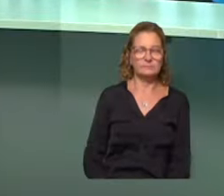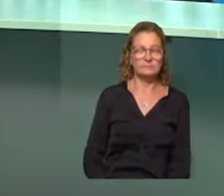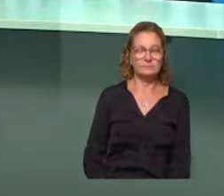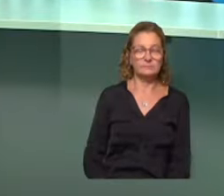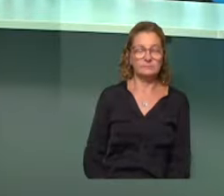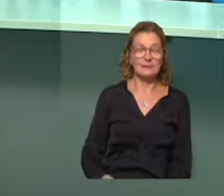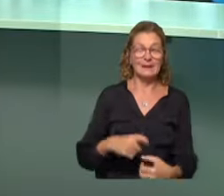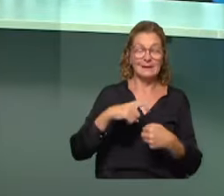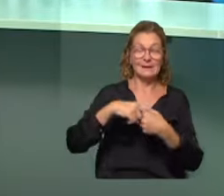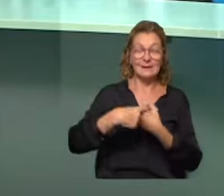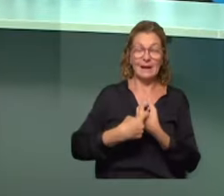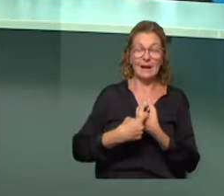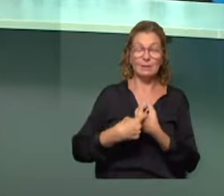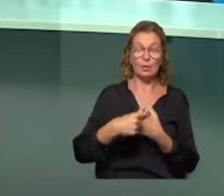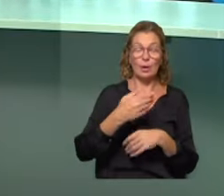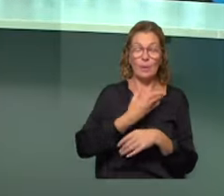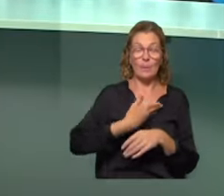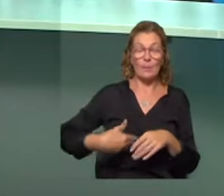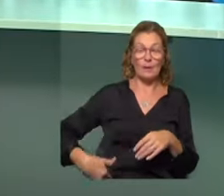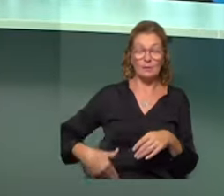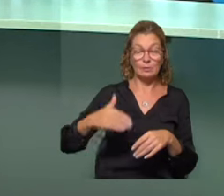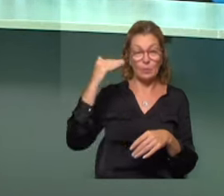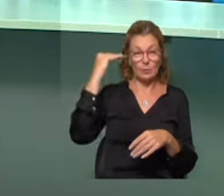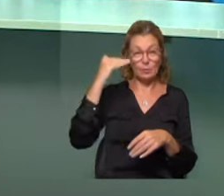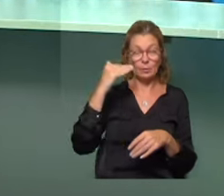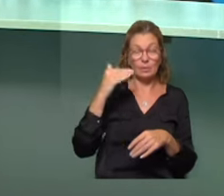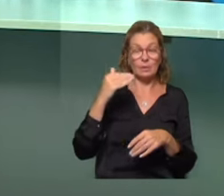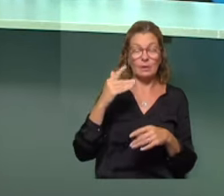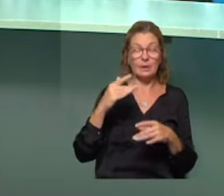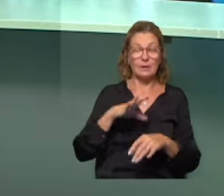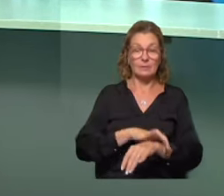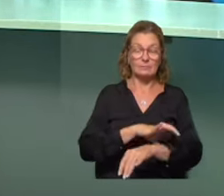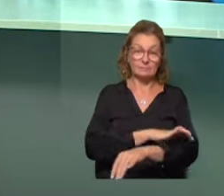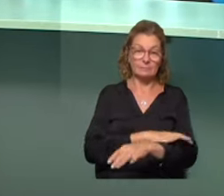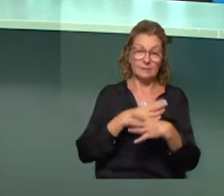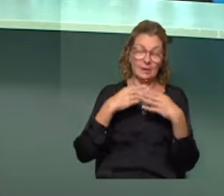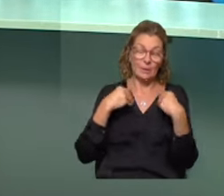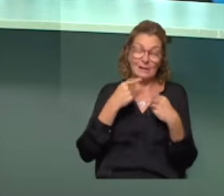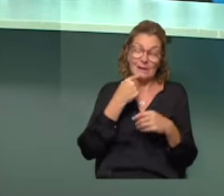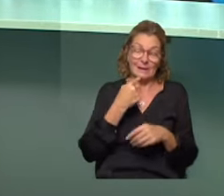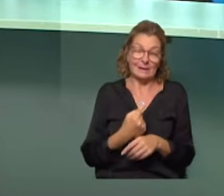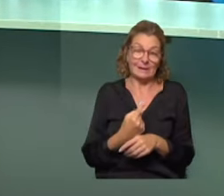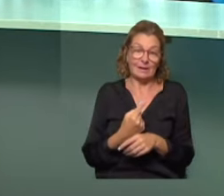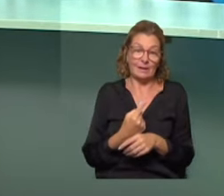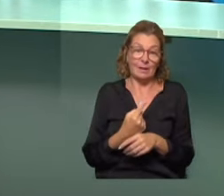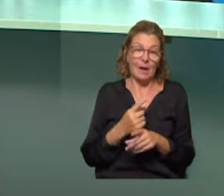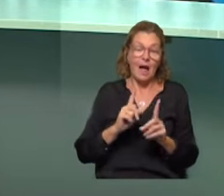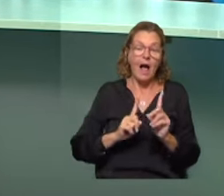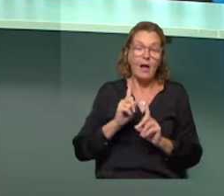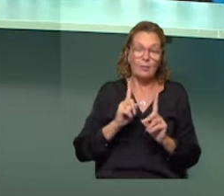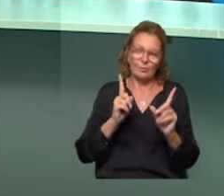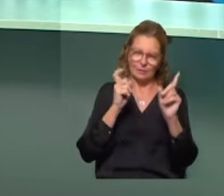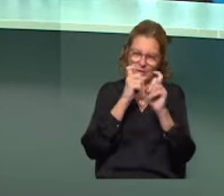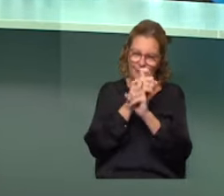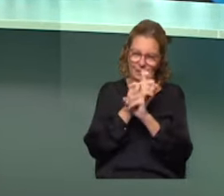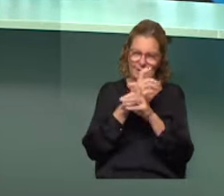Desde el Sindicato Nacional Docente y No Docente de Educación Inicial y Primaria se afirmó que hubo algunas